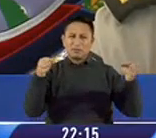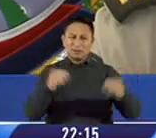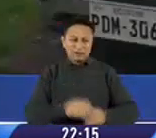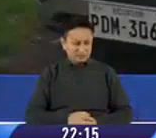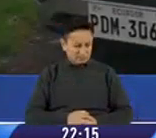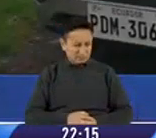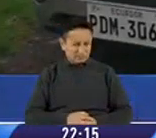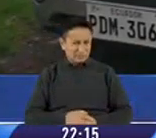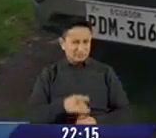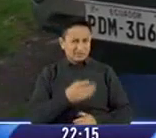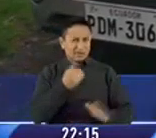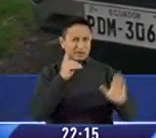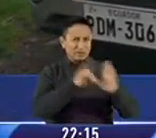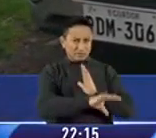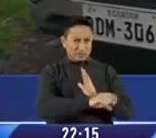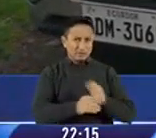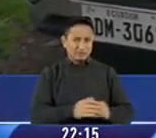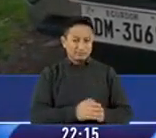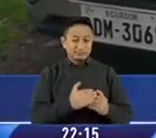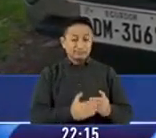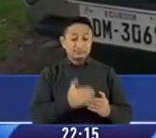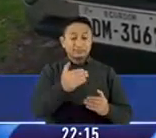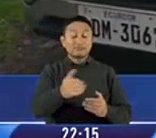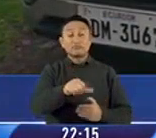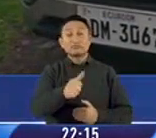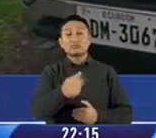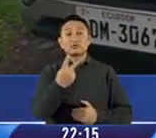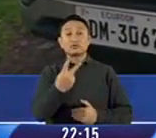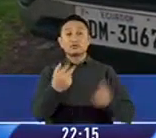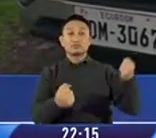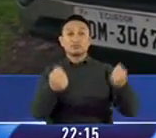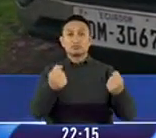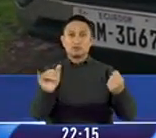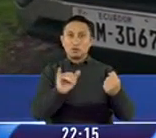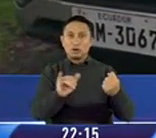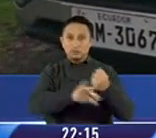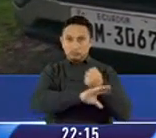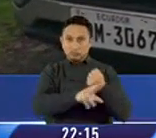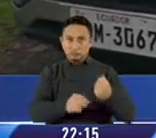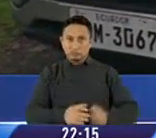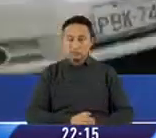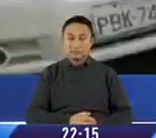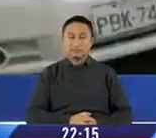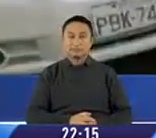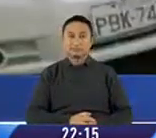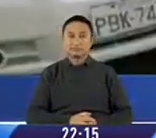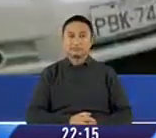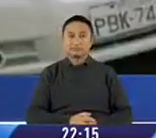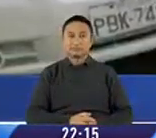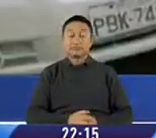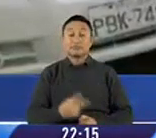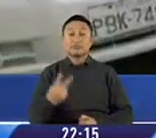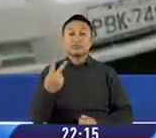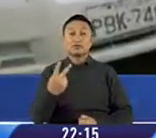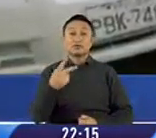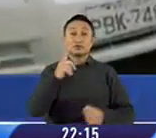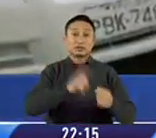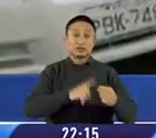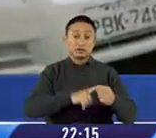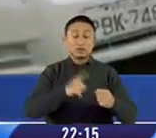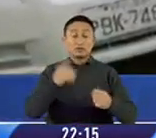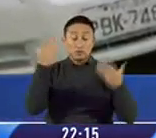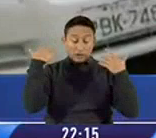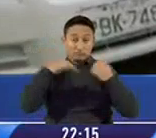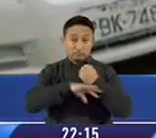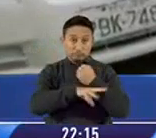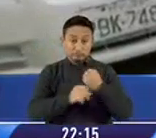como robado. Siguiendo el hilo delictivo, llegaron a otros dos vehículos que también estaban reportados como robados. Dos fueron sustraídos en Quito y uno en